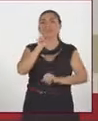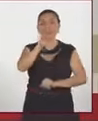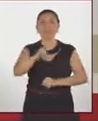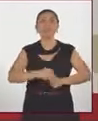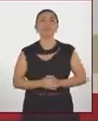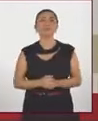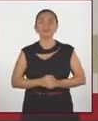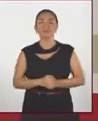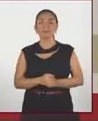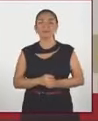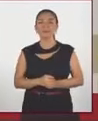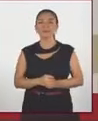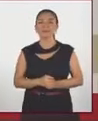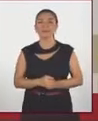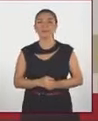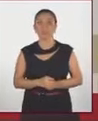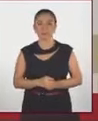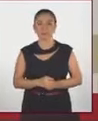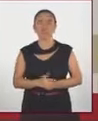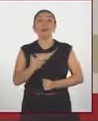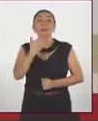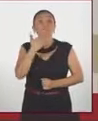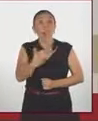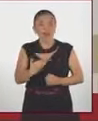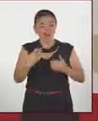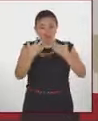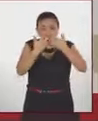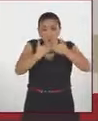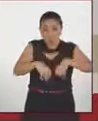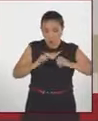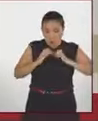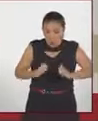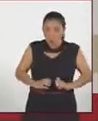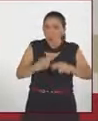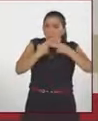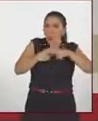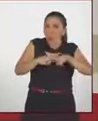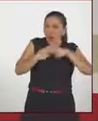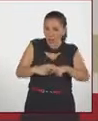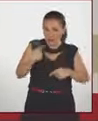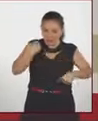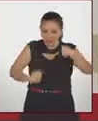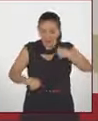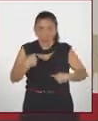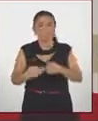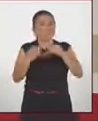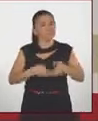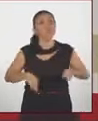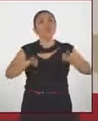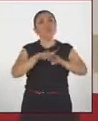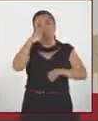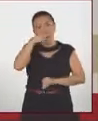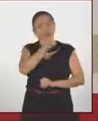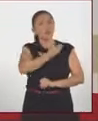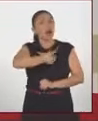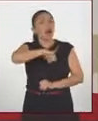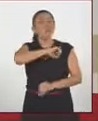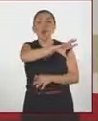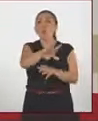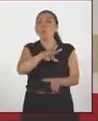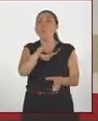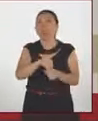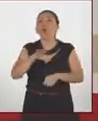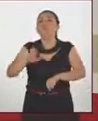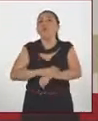constancia. El correcto funcionamiento del sistema musculoesquelético es esencial para la salud en general, ya